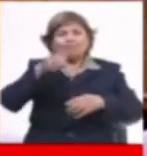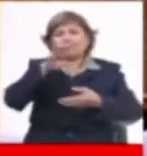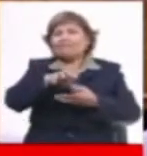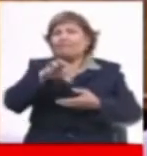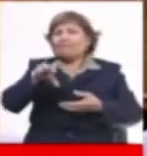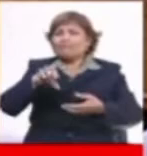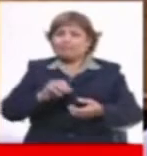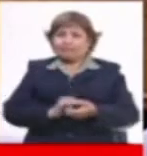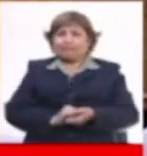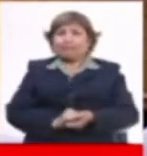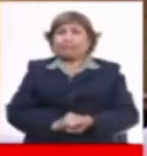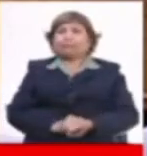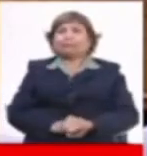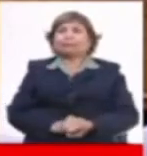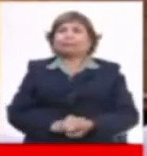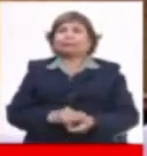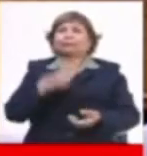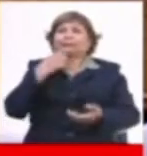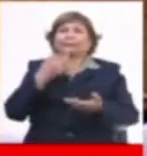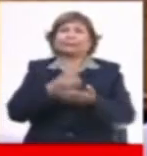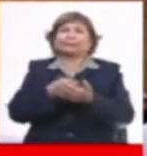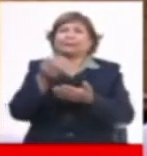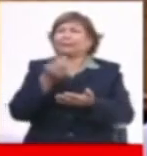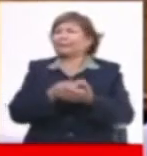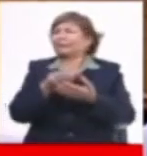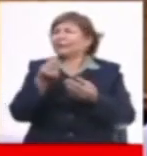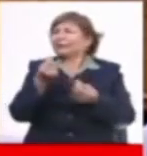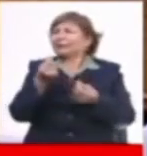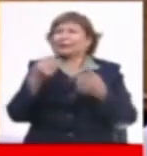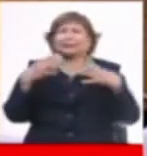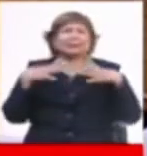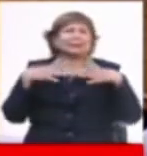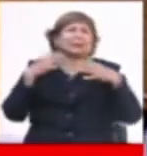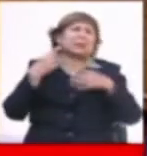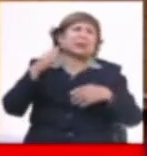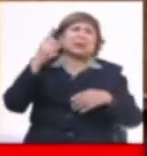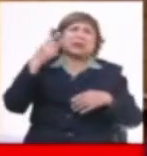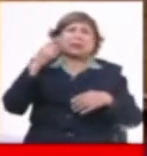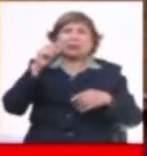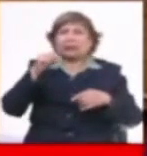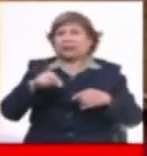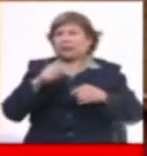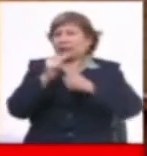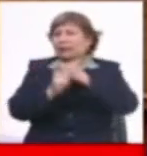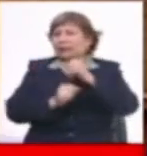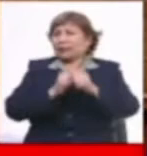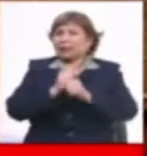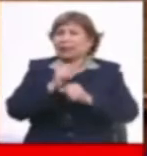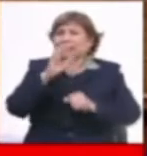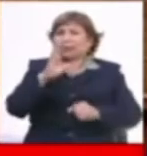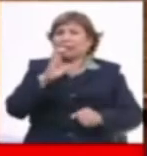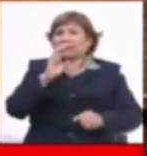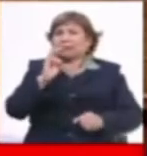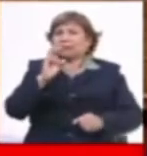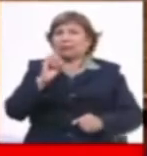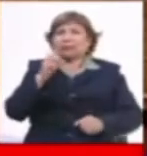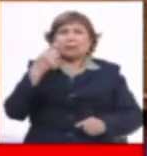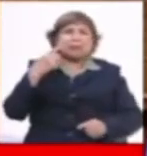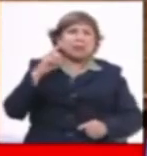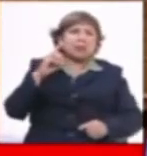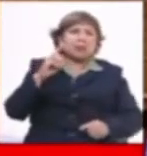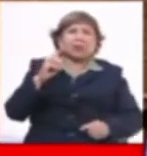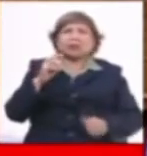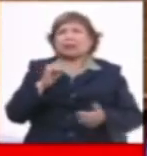pueblo se han gastado tanto dinero millones como este año 561 millones